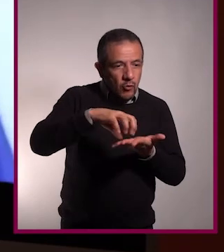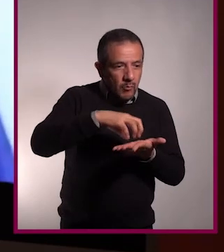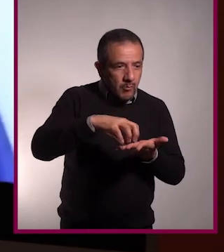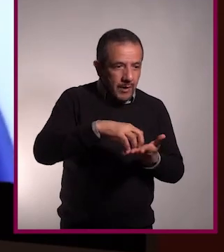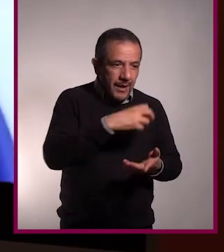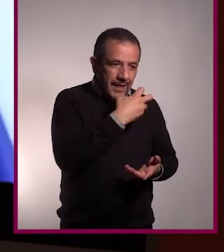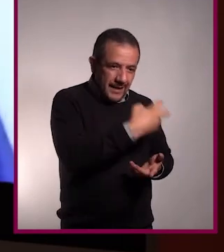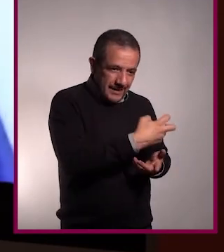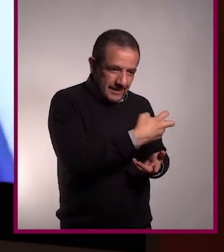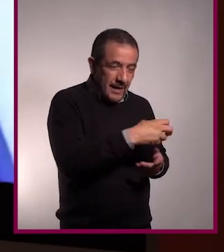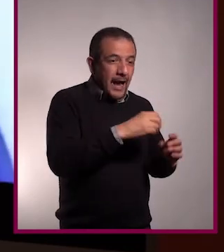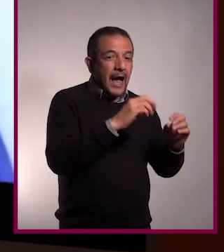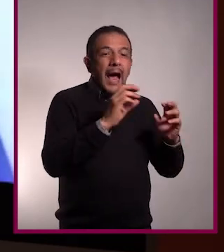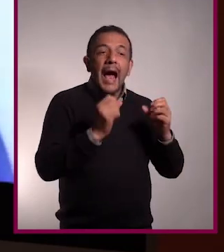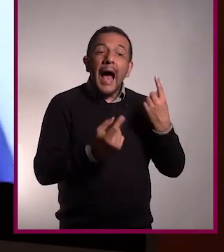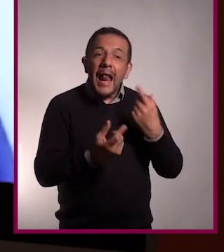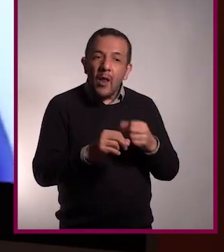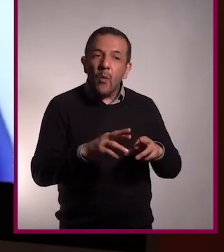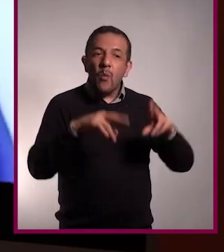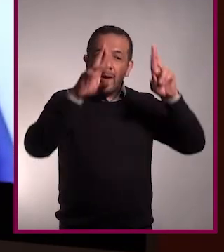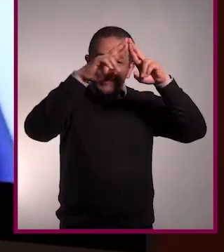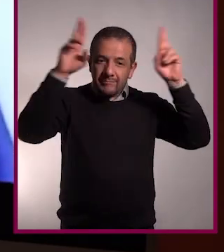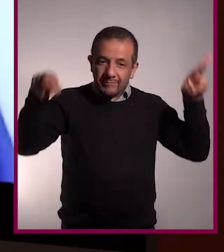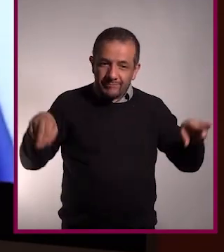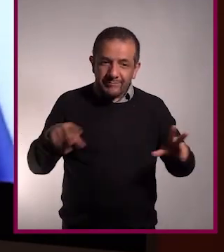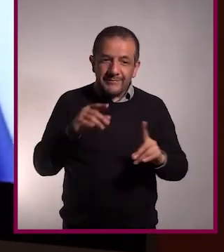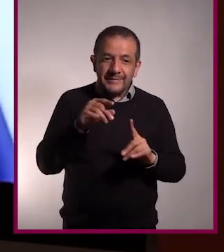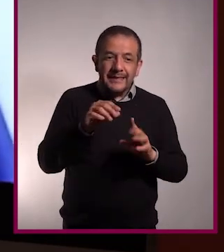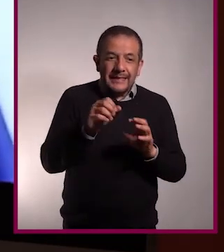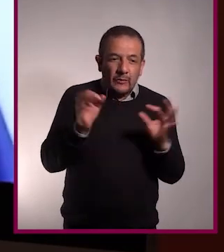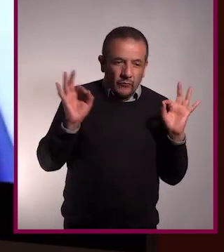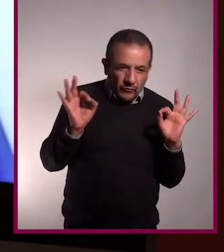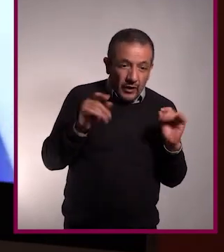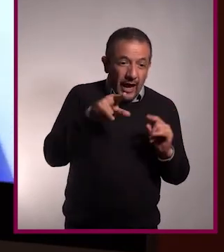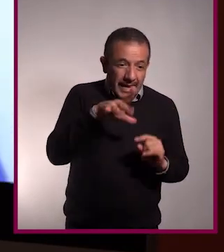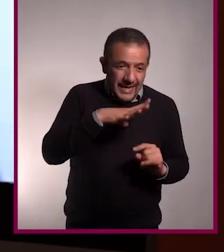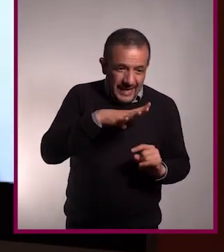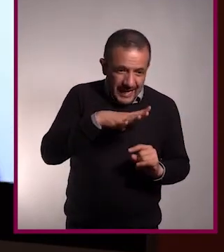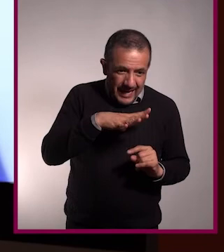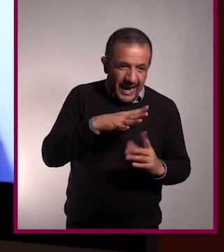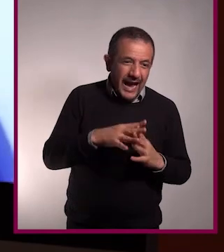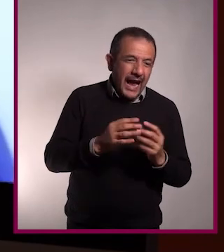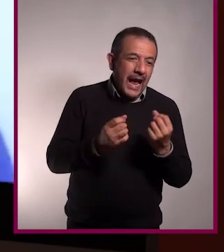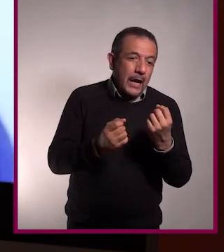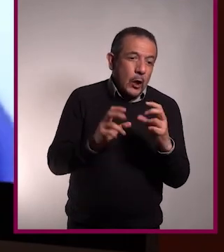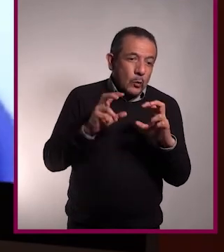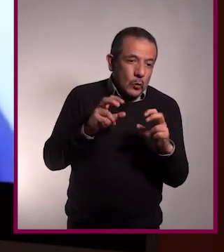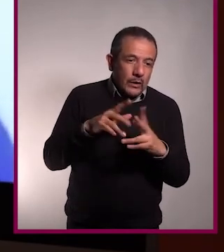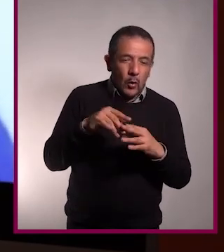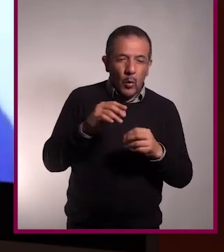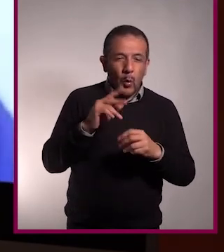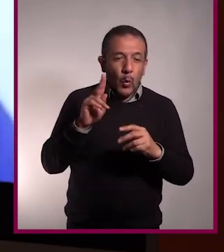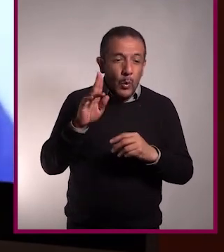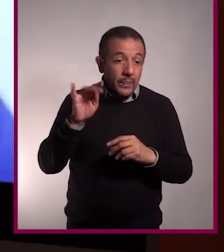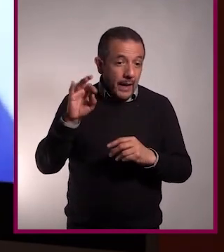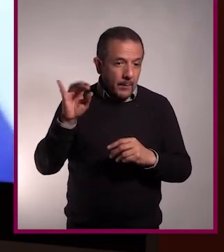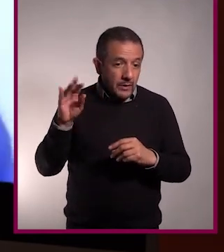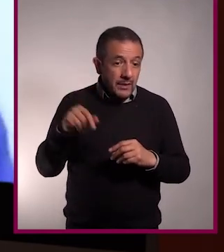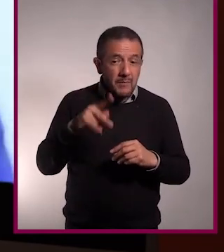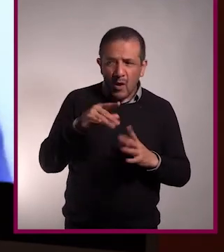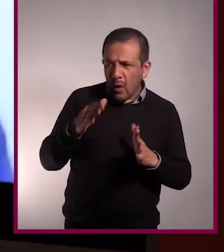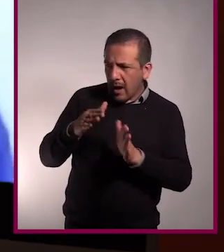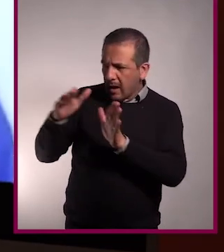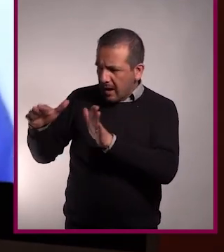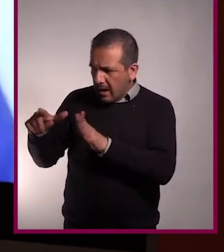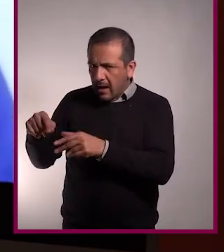que queda alrededor. Desde luego hay una parte de los congeladores donde sí hay comida ultraprocesada, pero generalmente están las frutas, las verduras, la carne, el pollo,